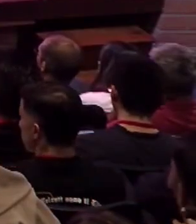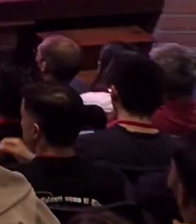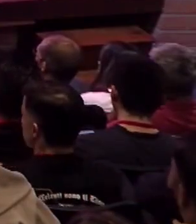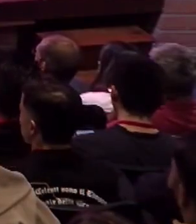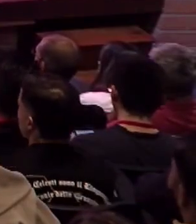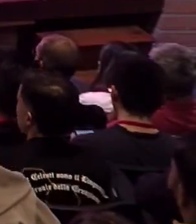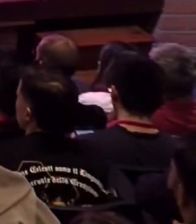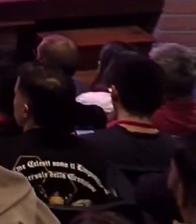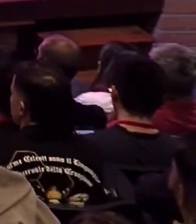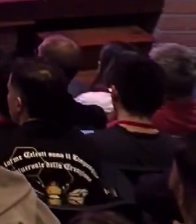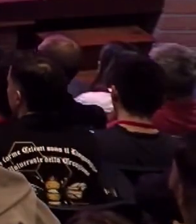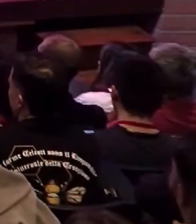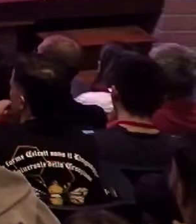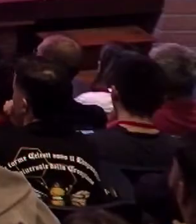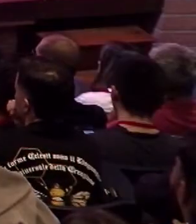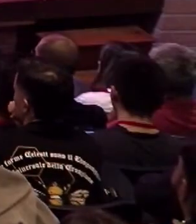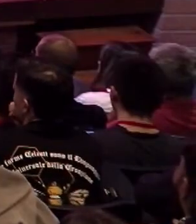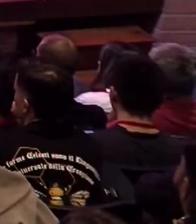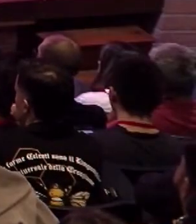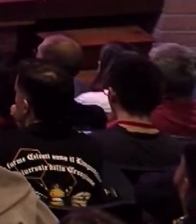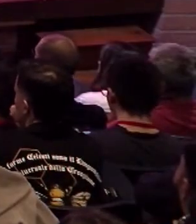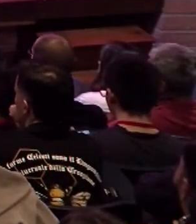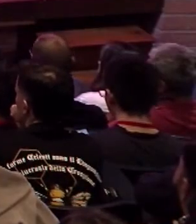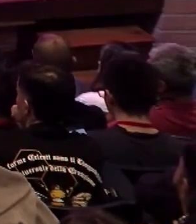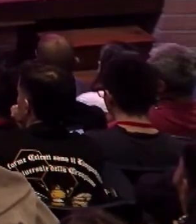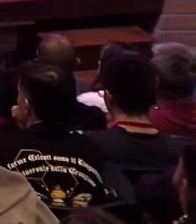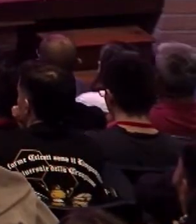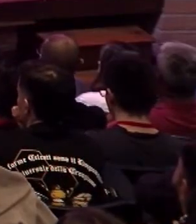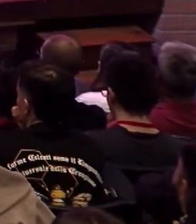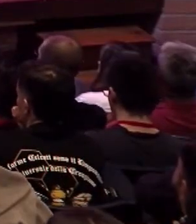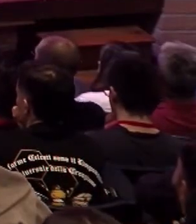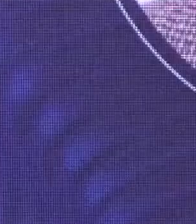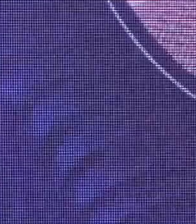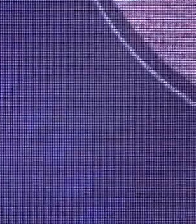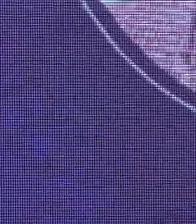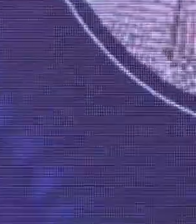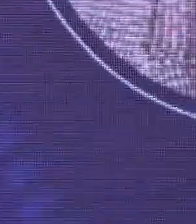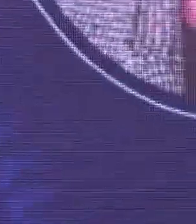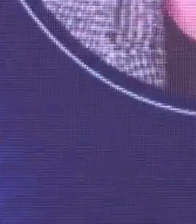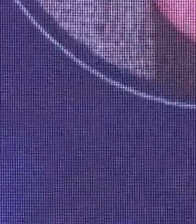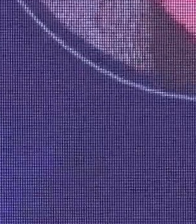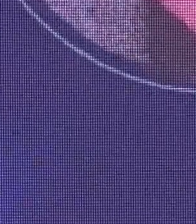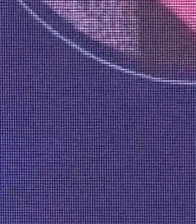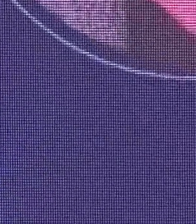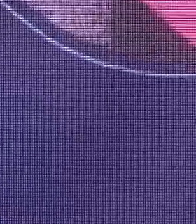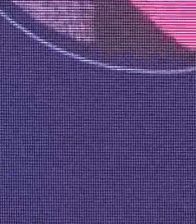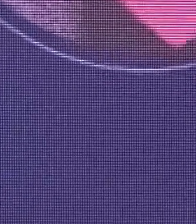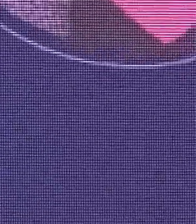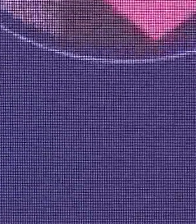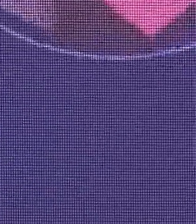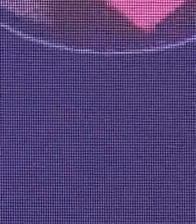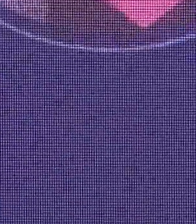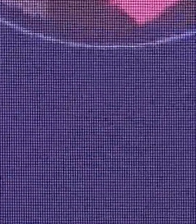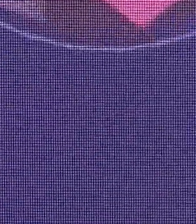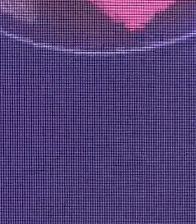encontrar ahí? Vas a encontrar las herramientas con las cuales vas a poder empezar desde, llamémoslo en IA clásica, el perfilamiento de variables, el